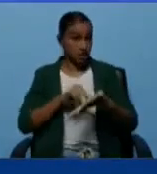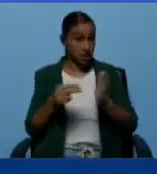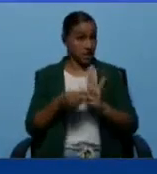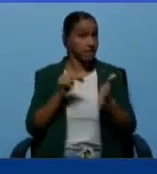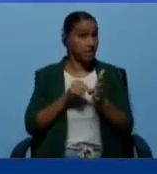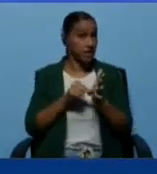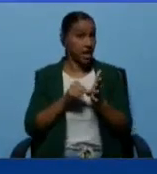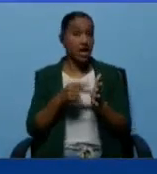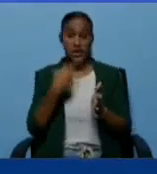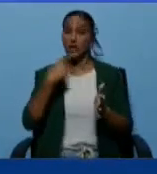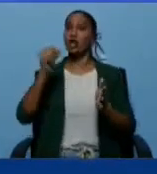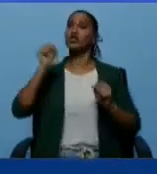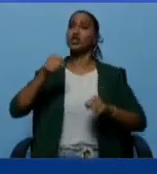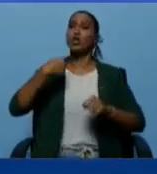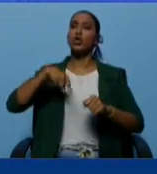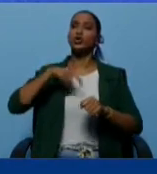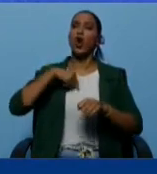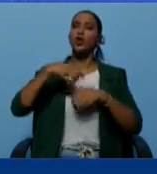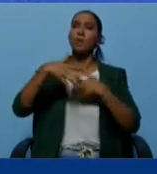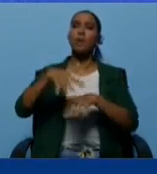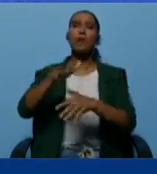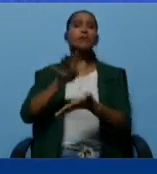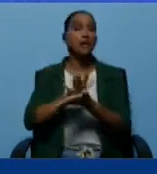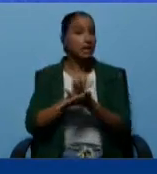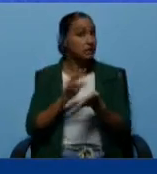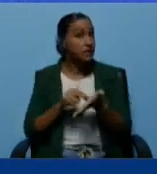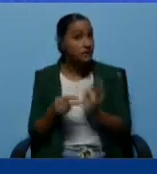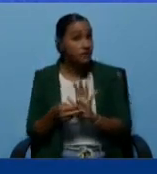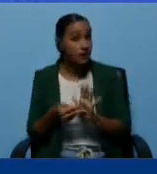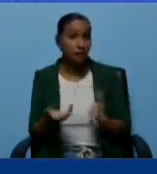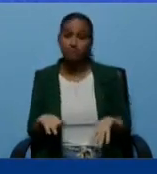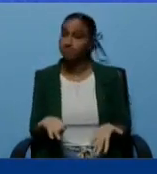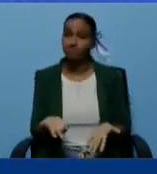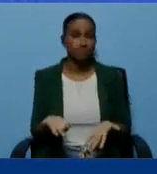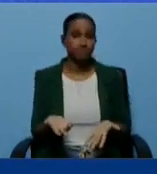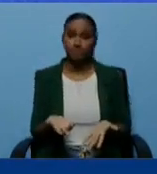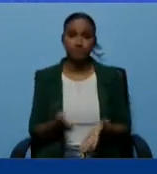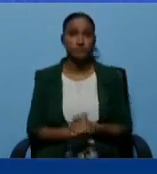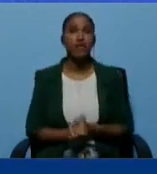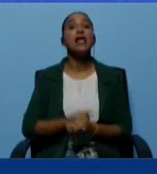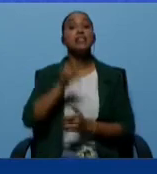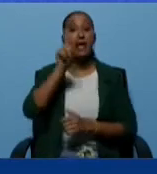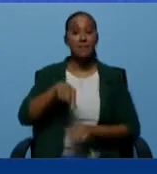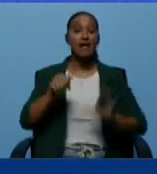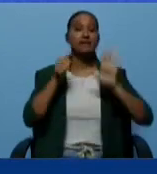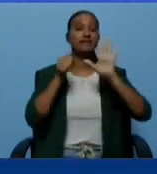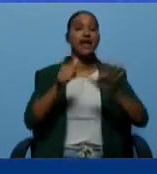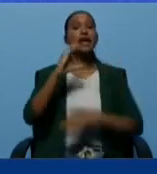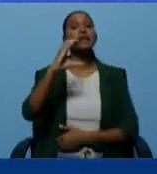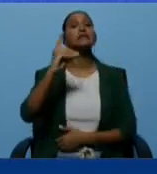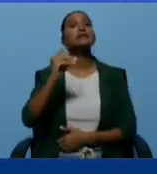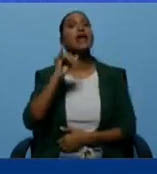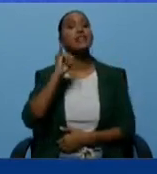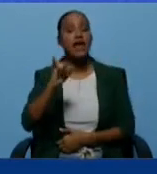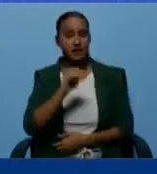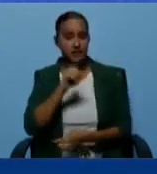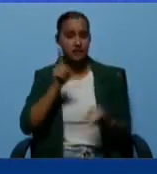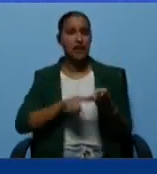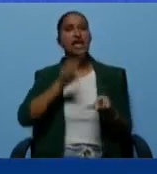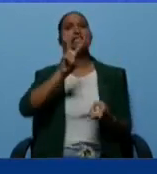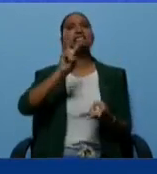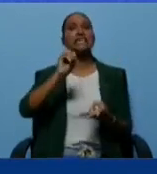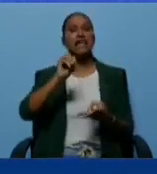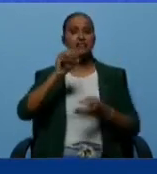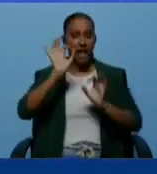expresar. En lo que respecta al sistema de salud, fueron atacados 6 CDI, un centro de salud, 30 ambulatorios,